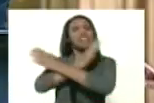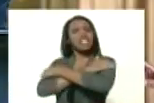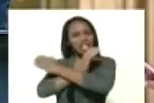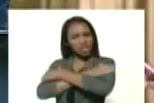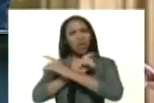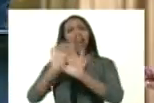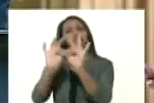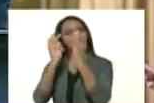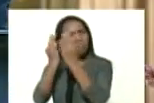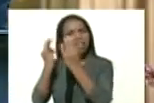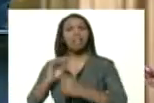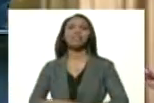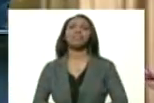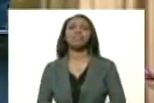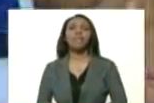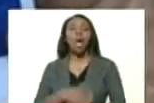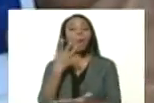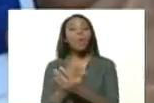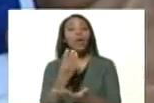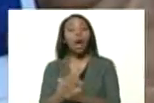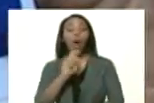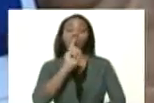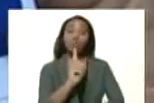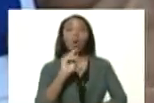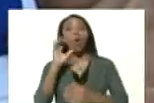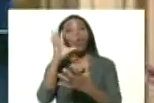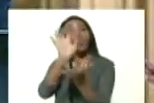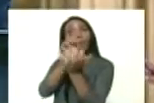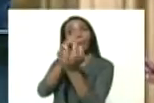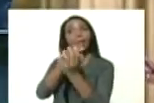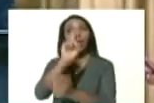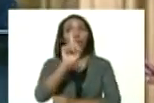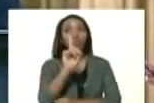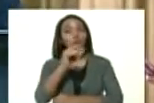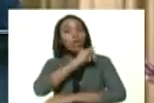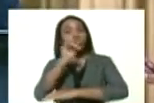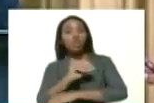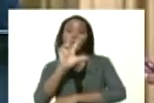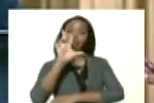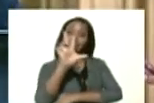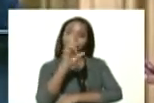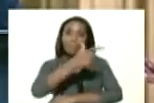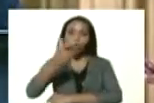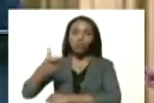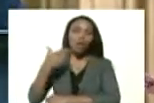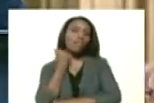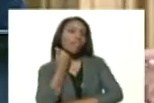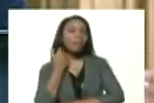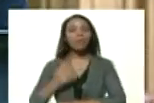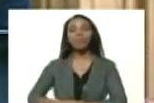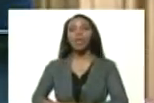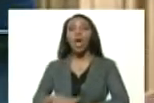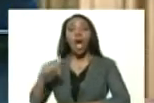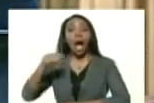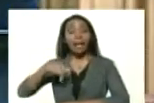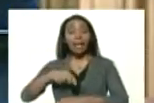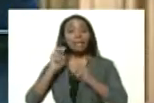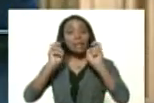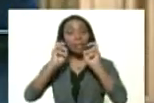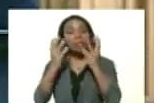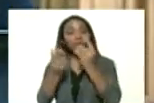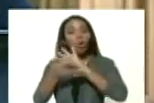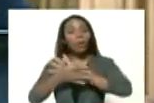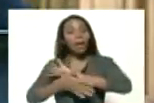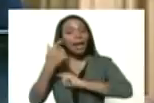familia monagas 1 sparta 1 y el zulia 3 casos aquí están los rangos de edad